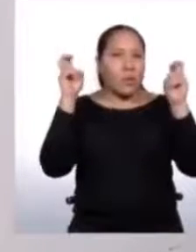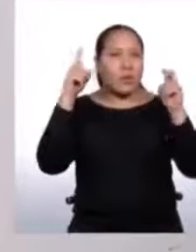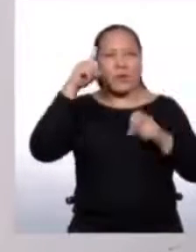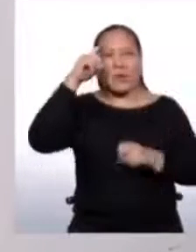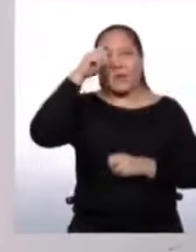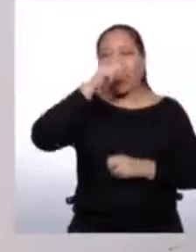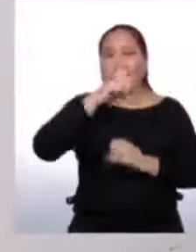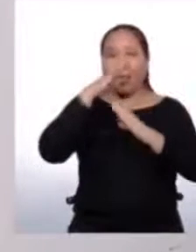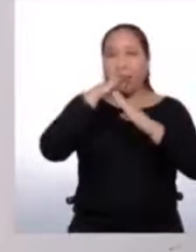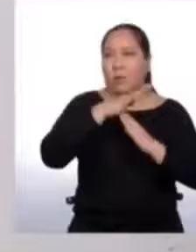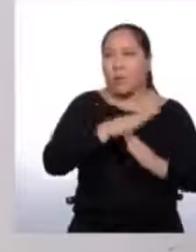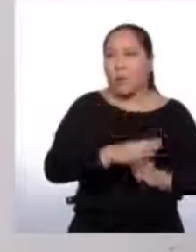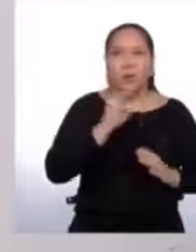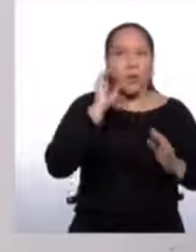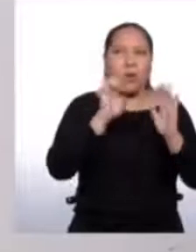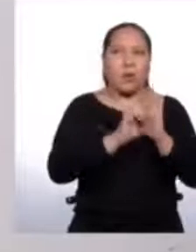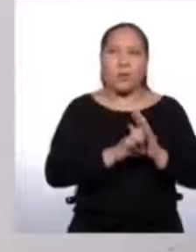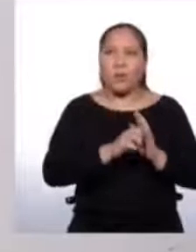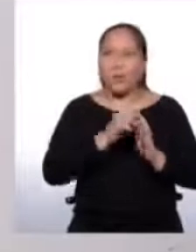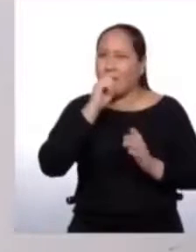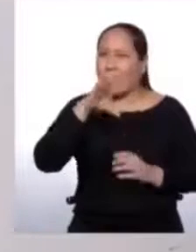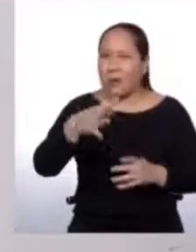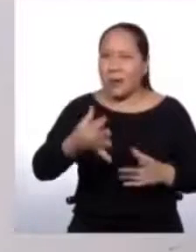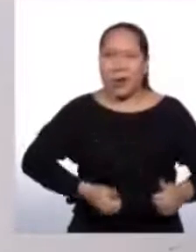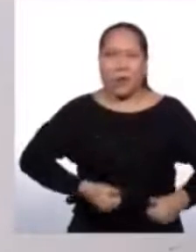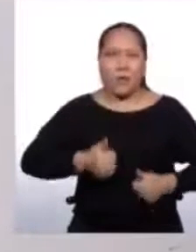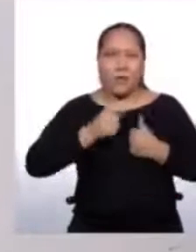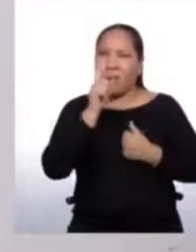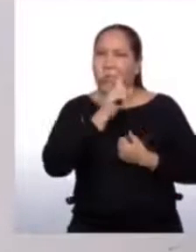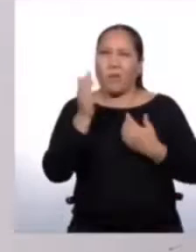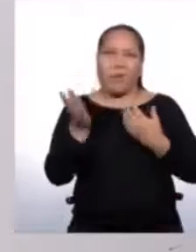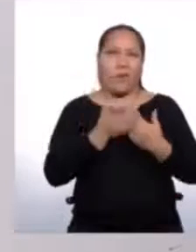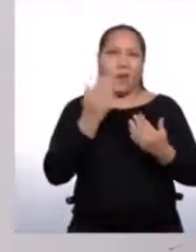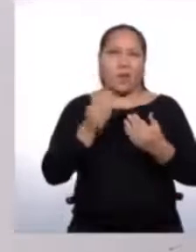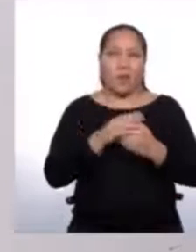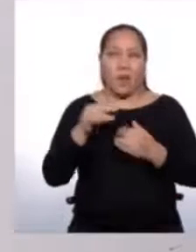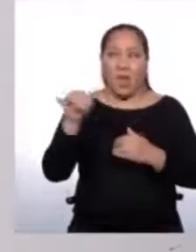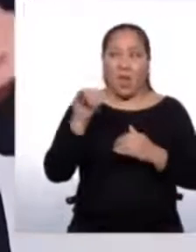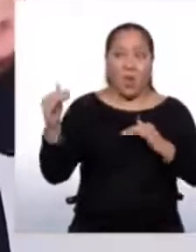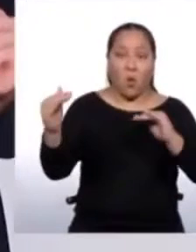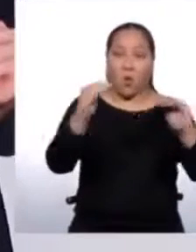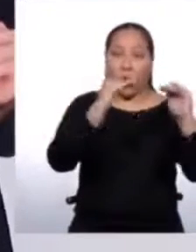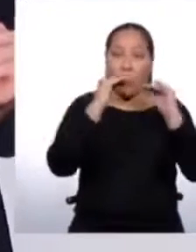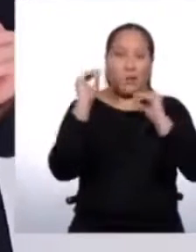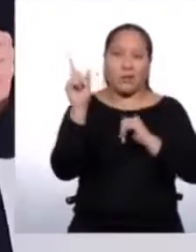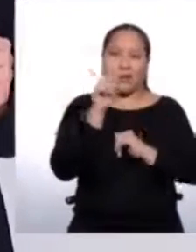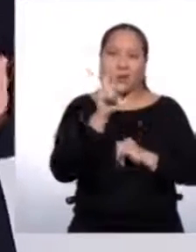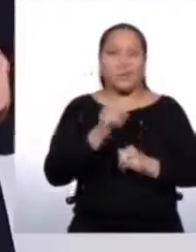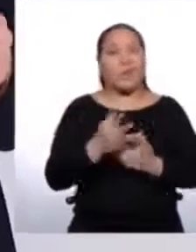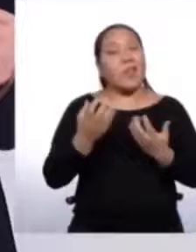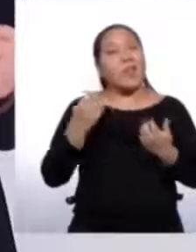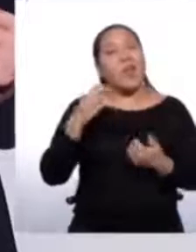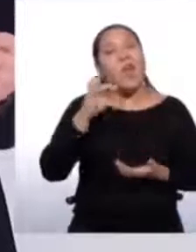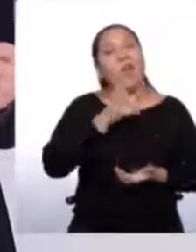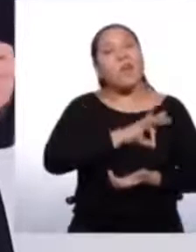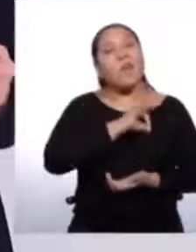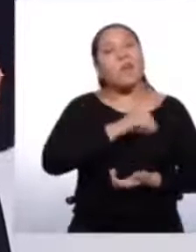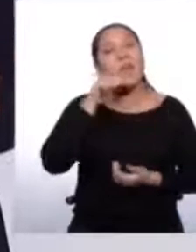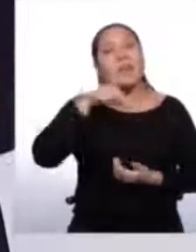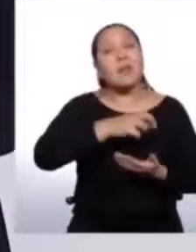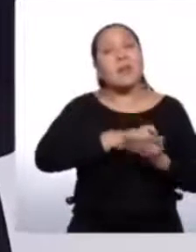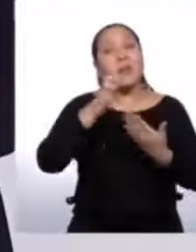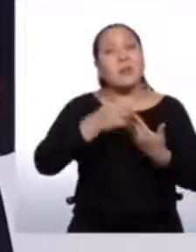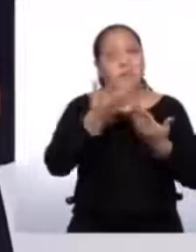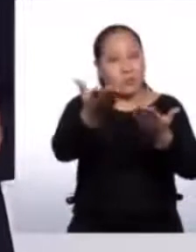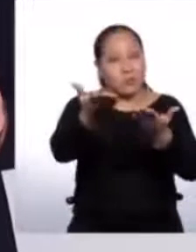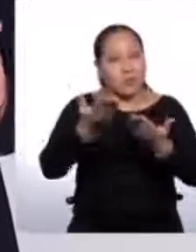sobre cómo la vida no es tan fácil para todas las personas por igual. Quiero aprovechar este programa para invitar a las y